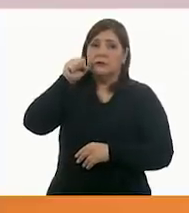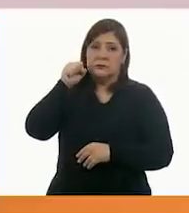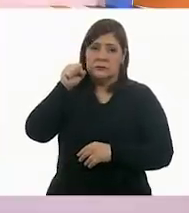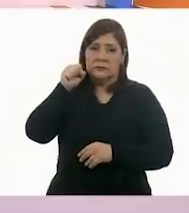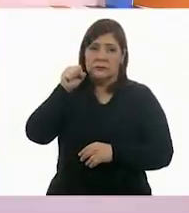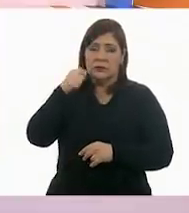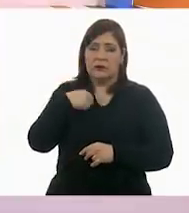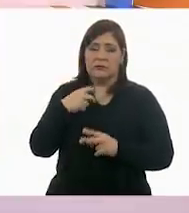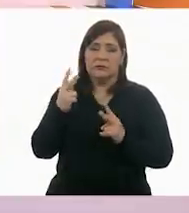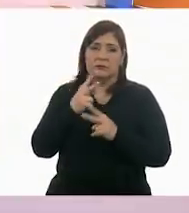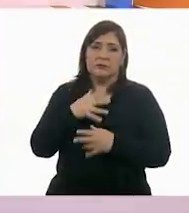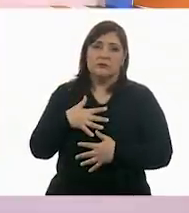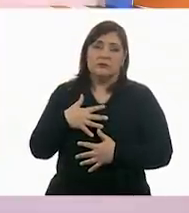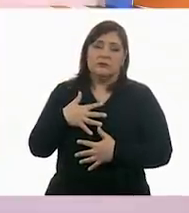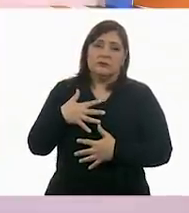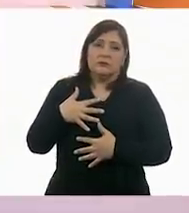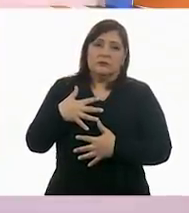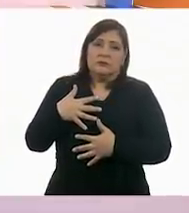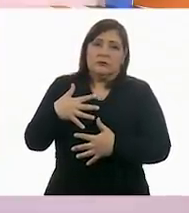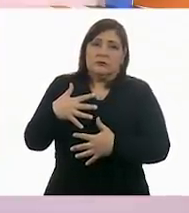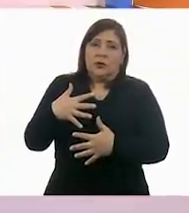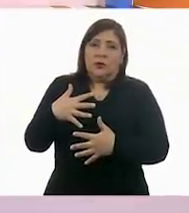respiramos. Respiro.